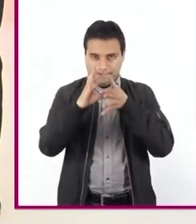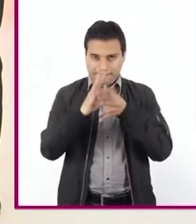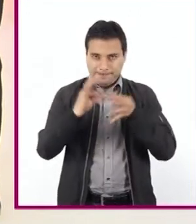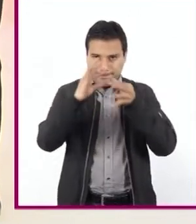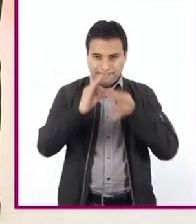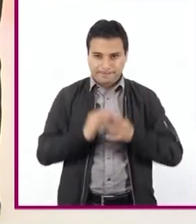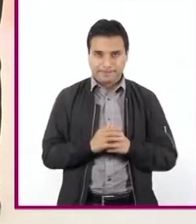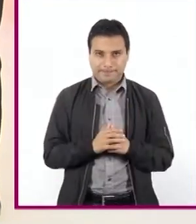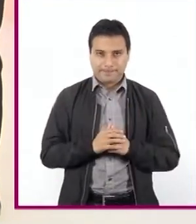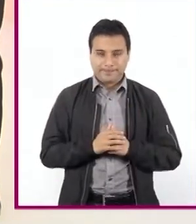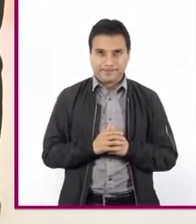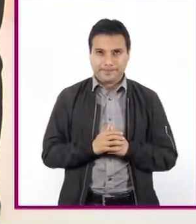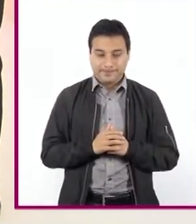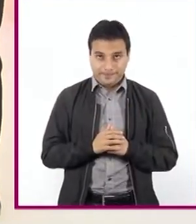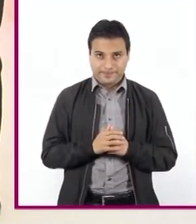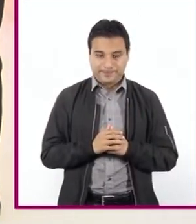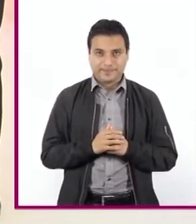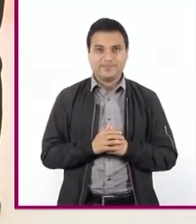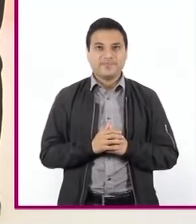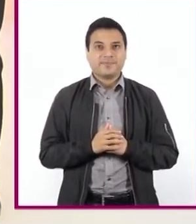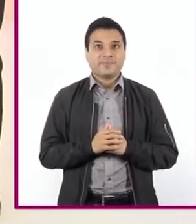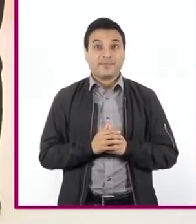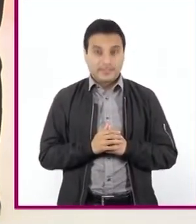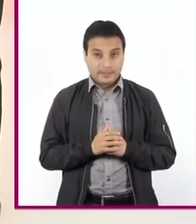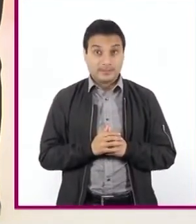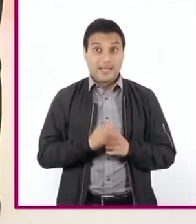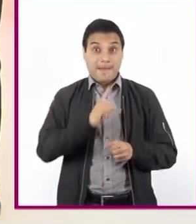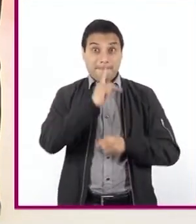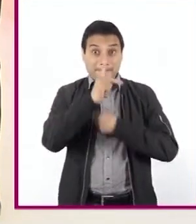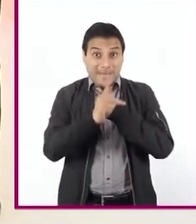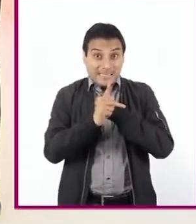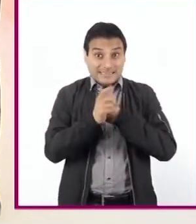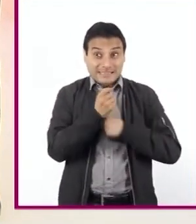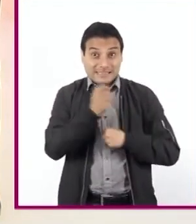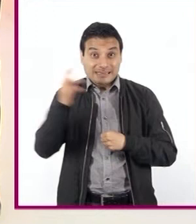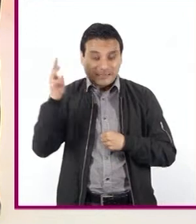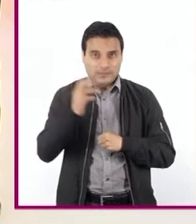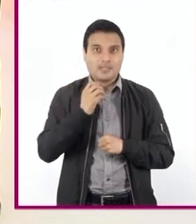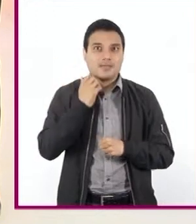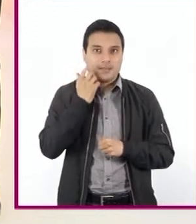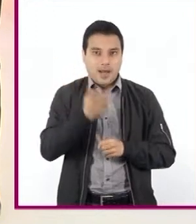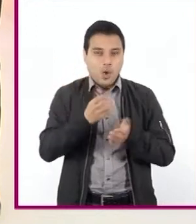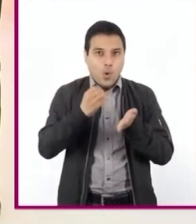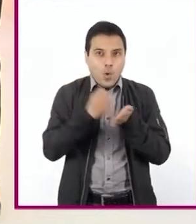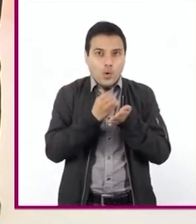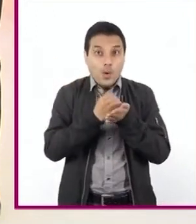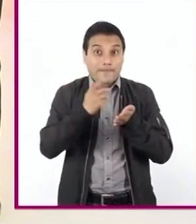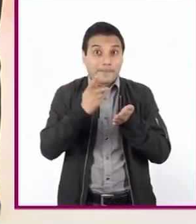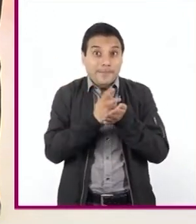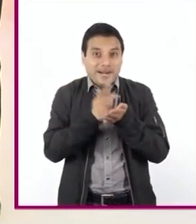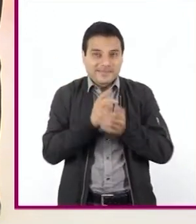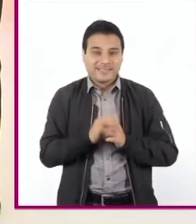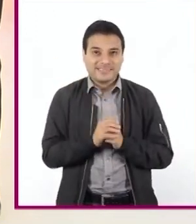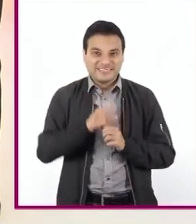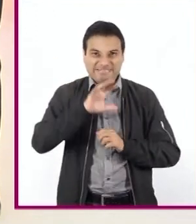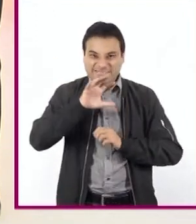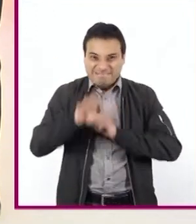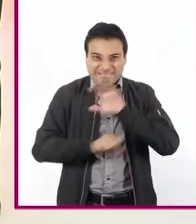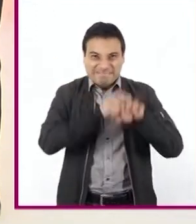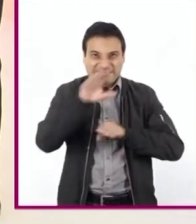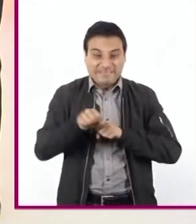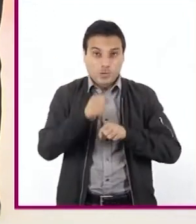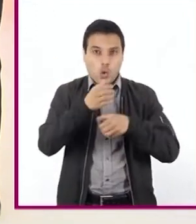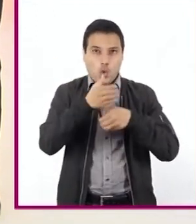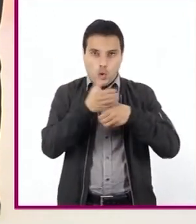a raíz del interés por acceder al oro y a la plata americana, así como por la necesidad de obtener productos que